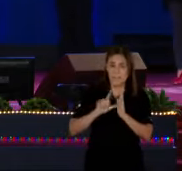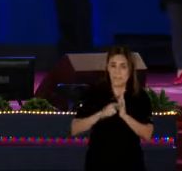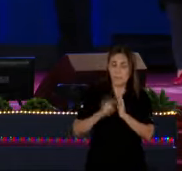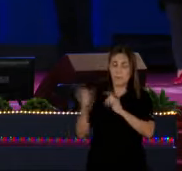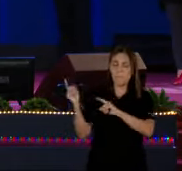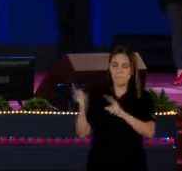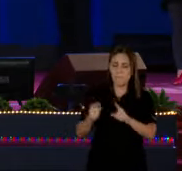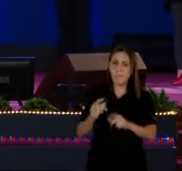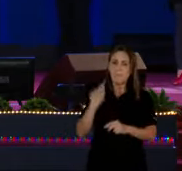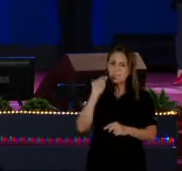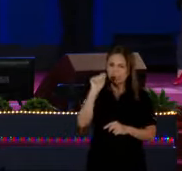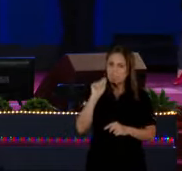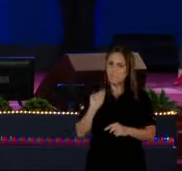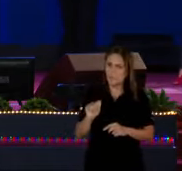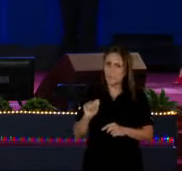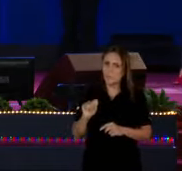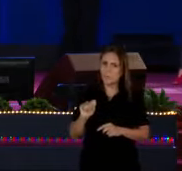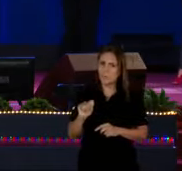¿ok?